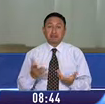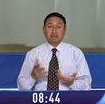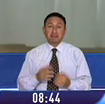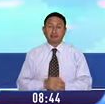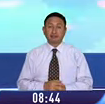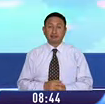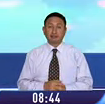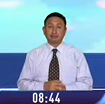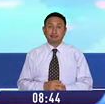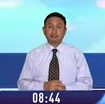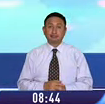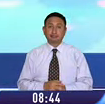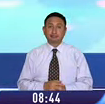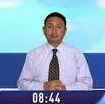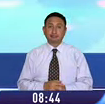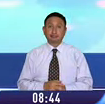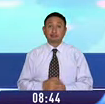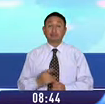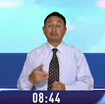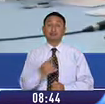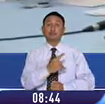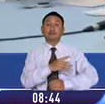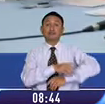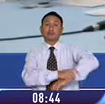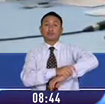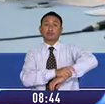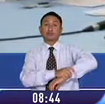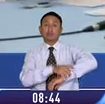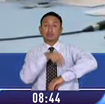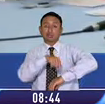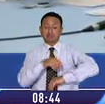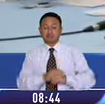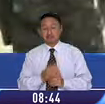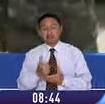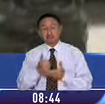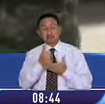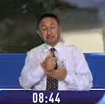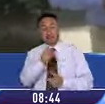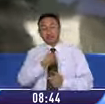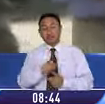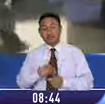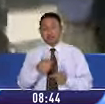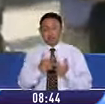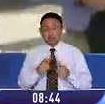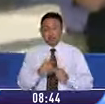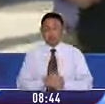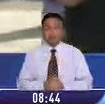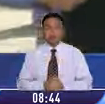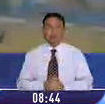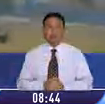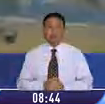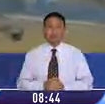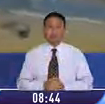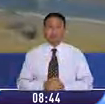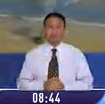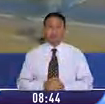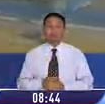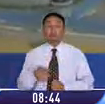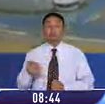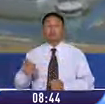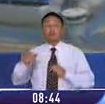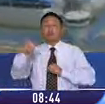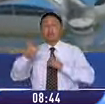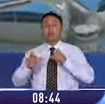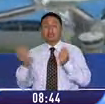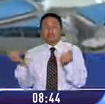monitorea esto. Utilización del grillete electrónico que se aplica como medida alternativa a la prisión preventiva para evitar